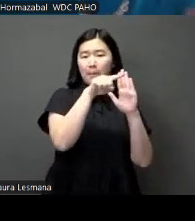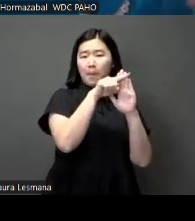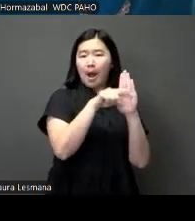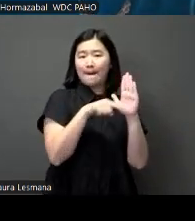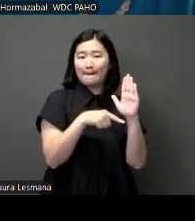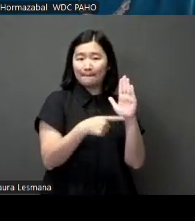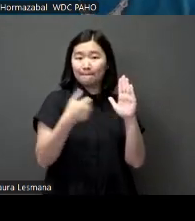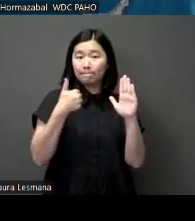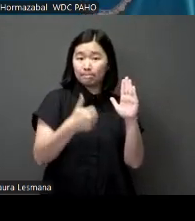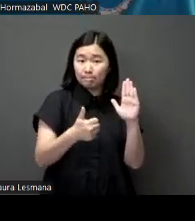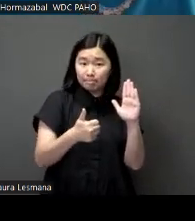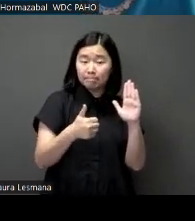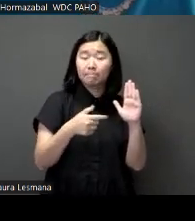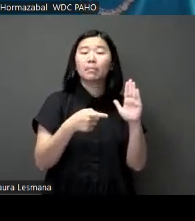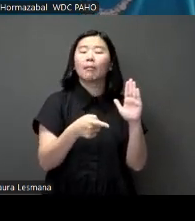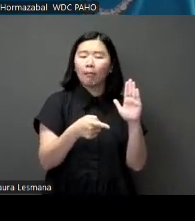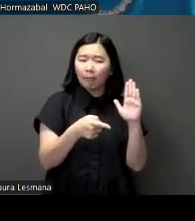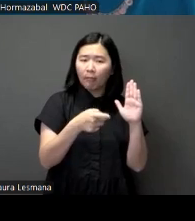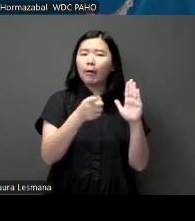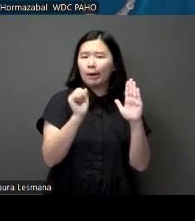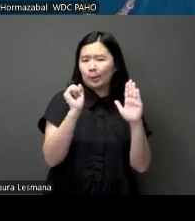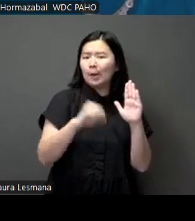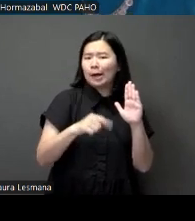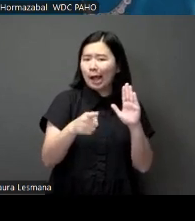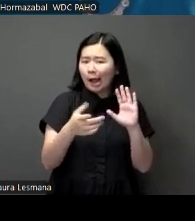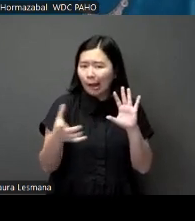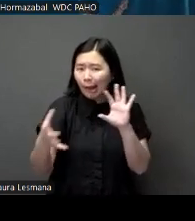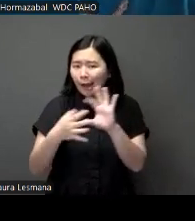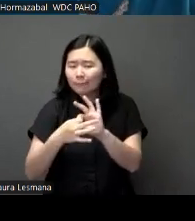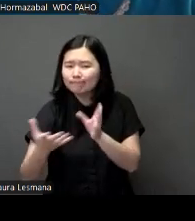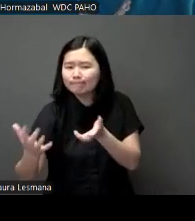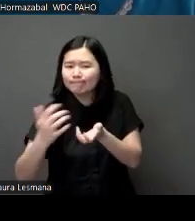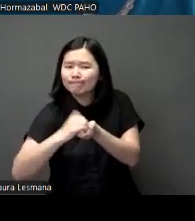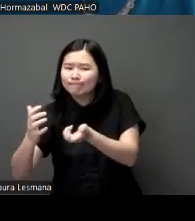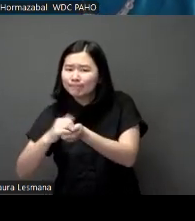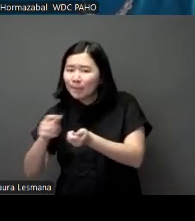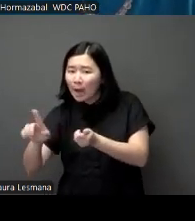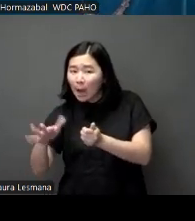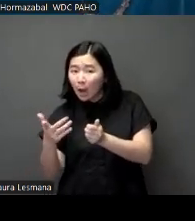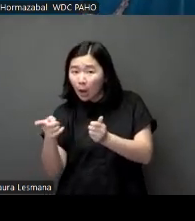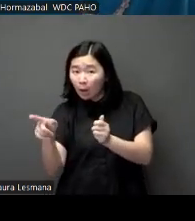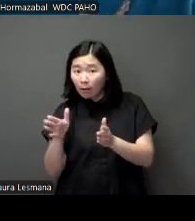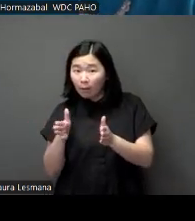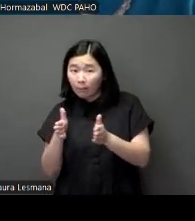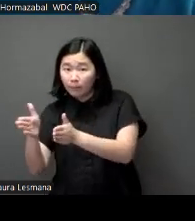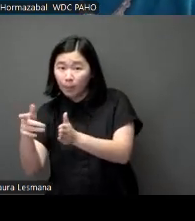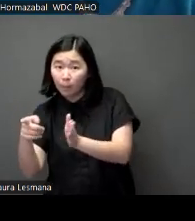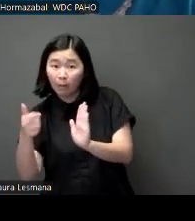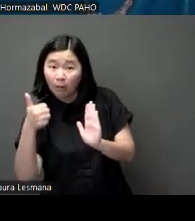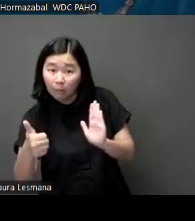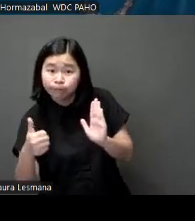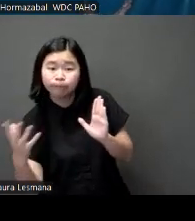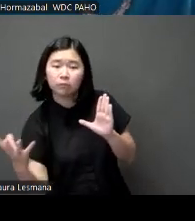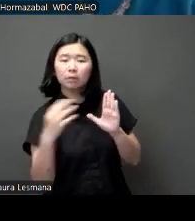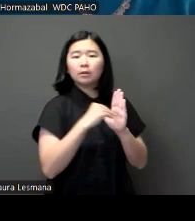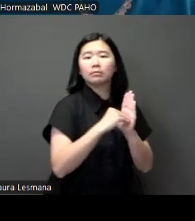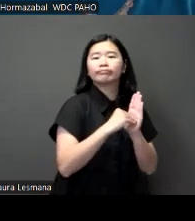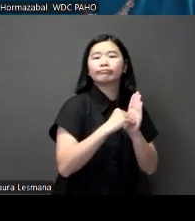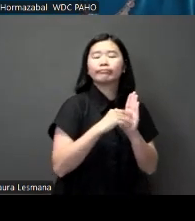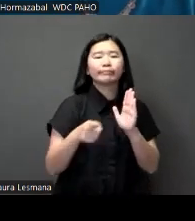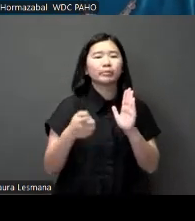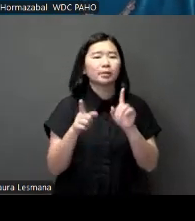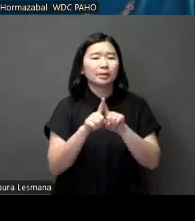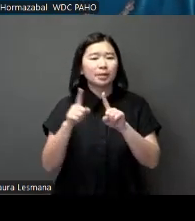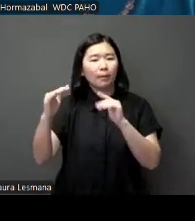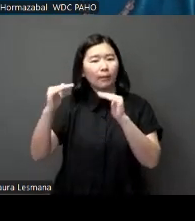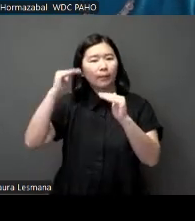tiene un enfoque más centrado en población en situación de vulnerabilidad para algunos ámbitos, pero que tiene limitaciones, ¿cierto? En varios de los ejes que ahí